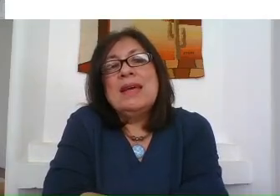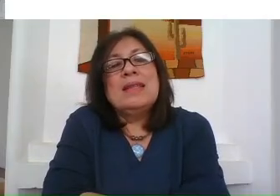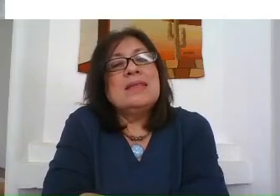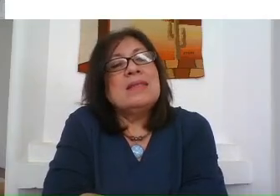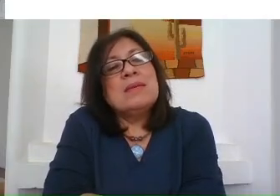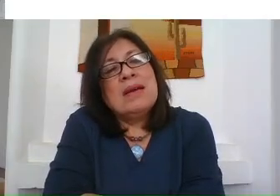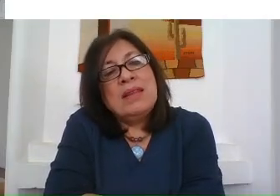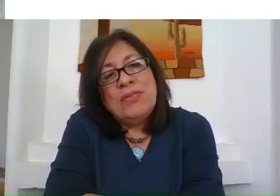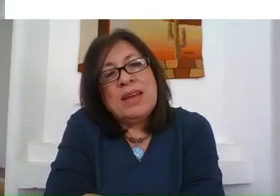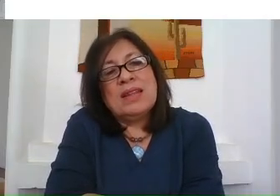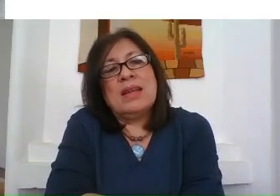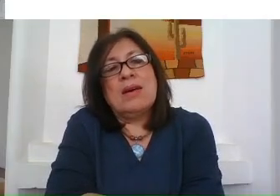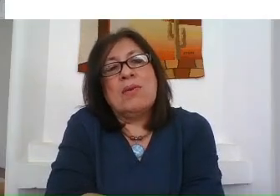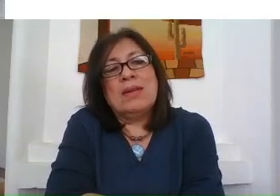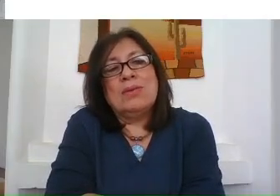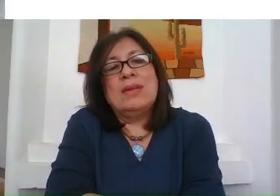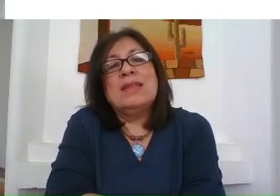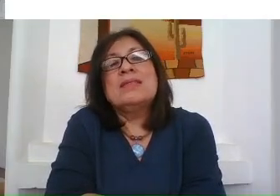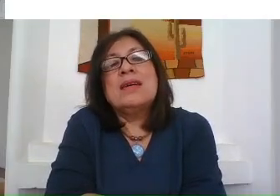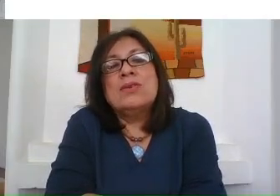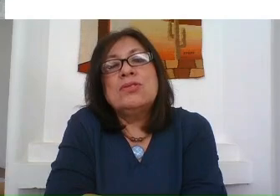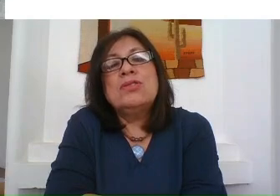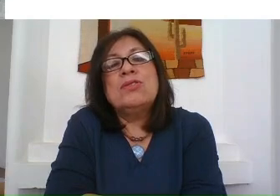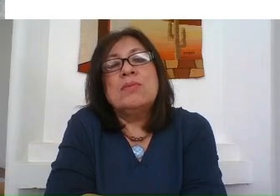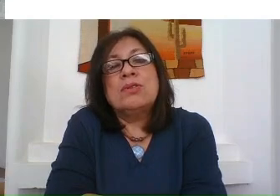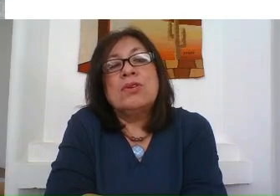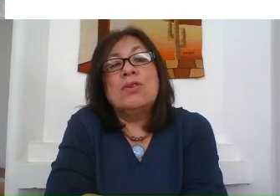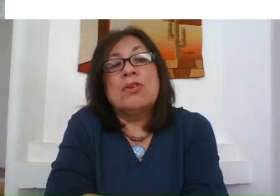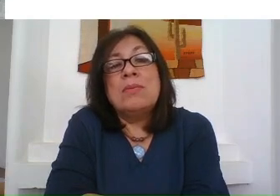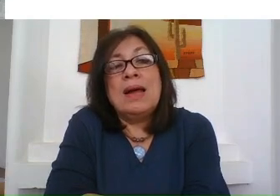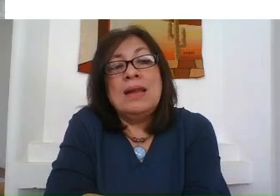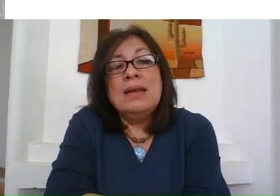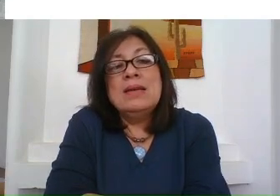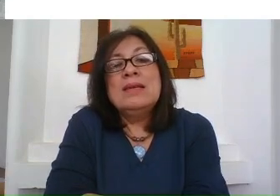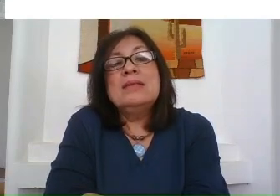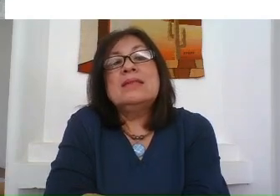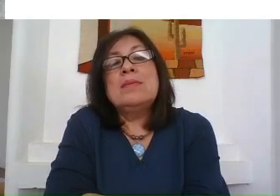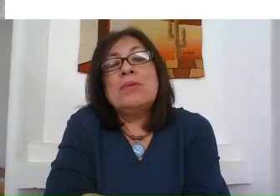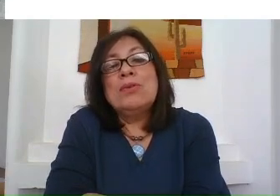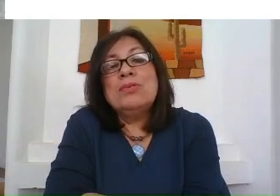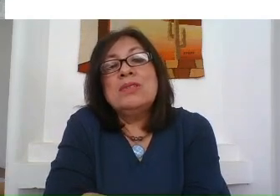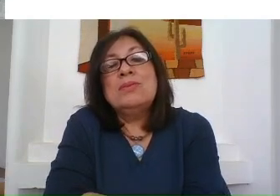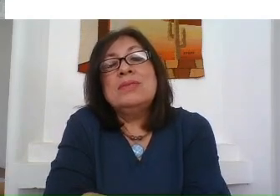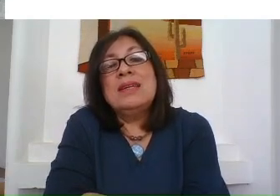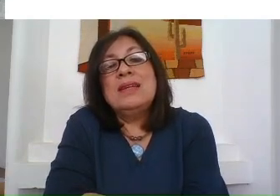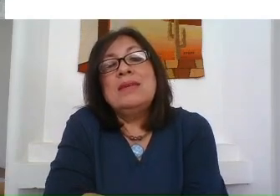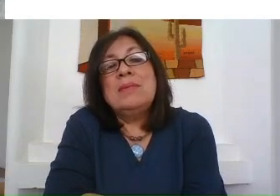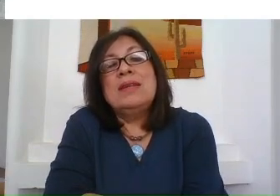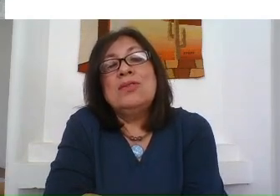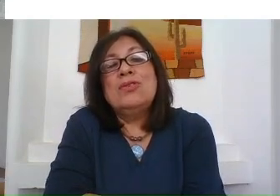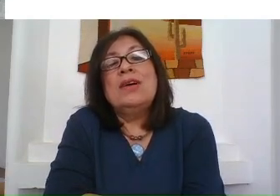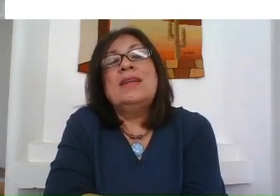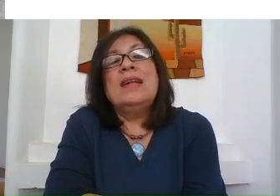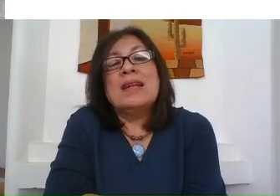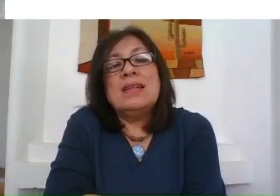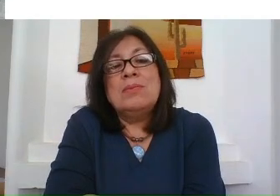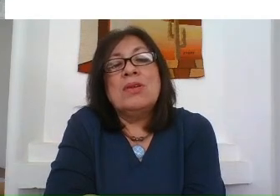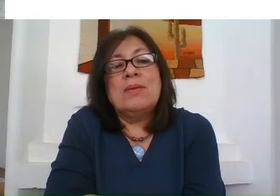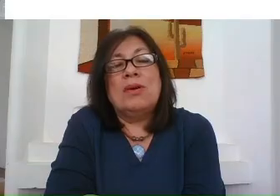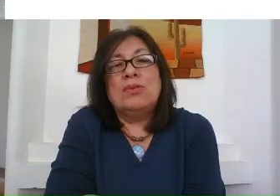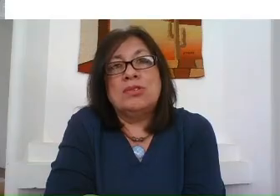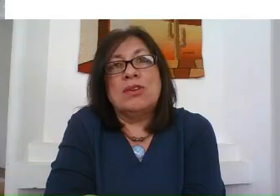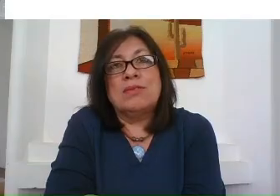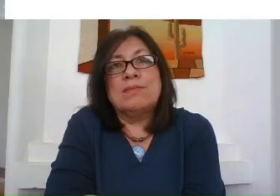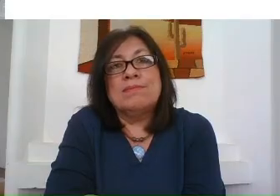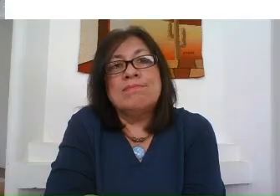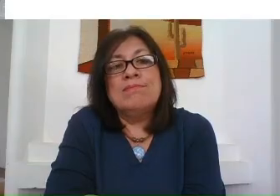desarrollo. Dice, se manifiesta cuando en el desarrollo psicomotor normal se produce un detenimiento en el ritmo